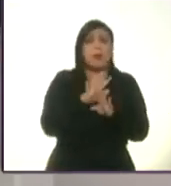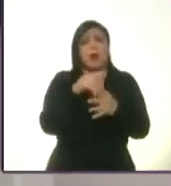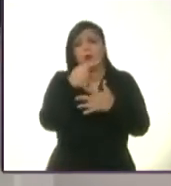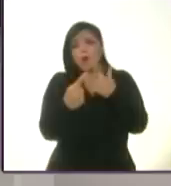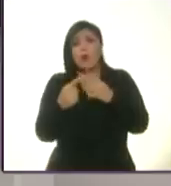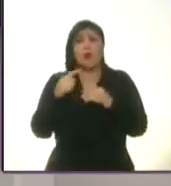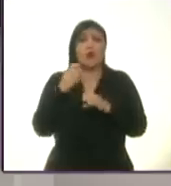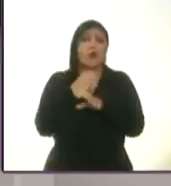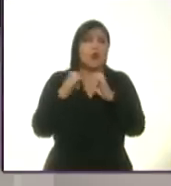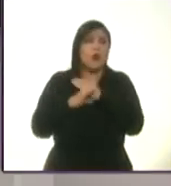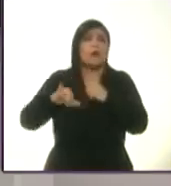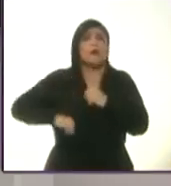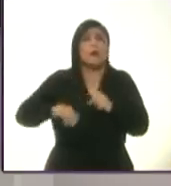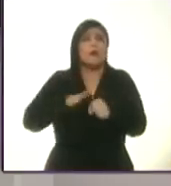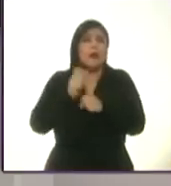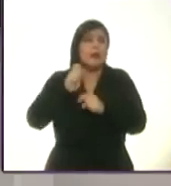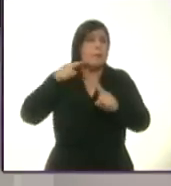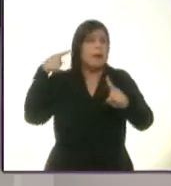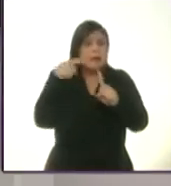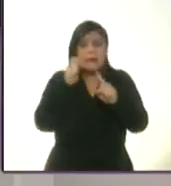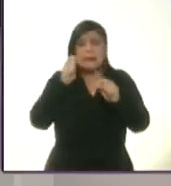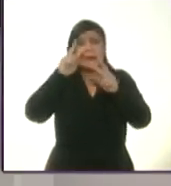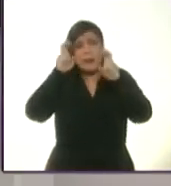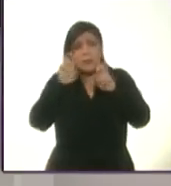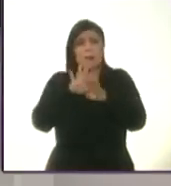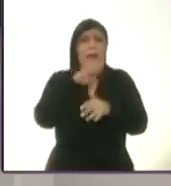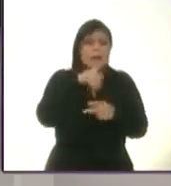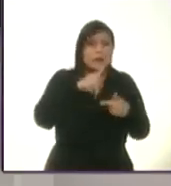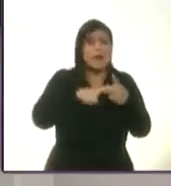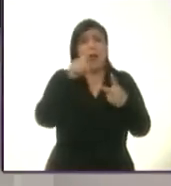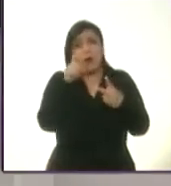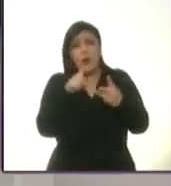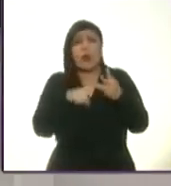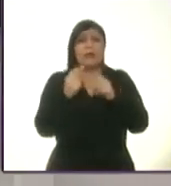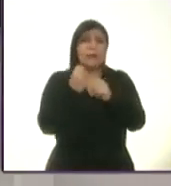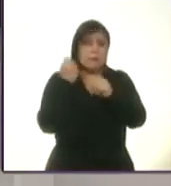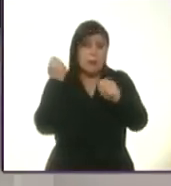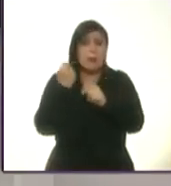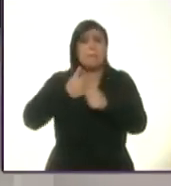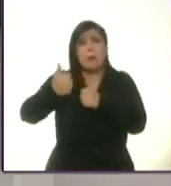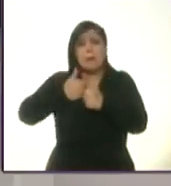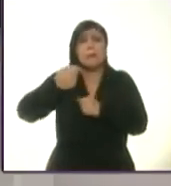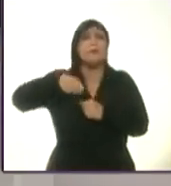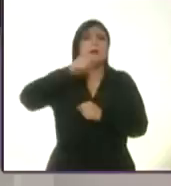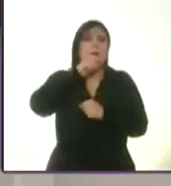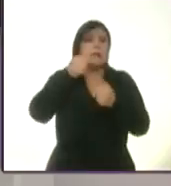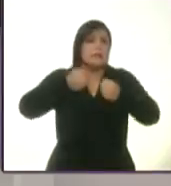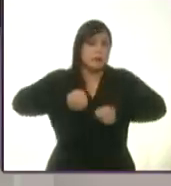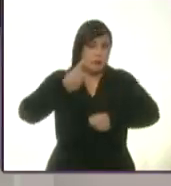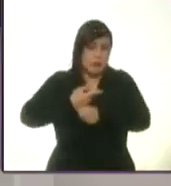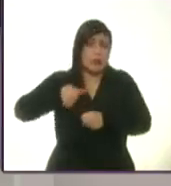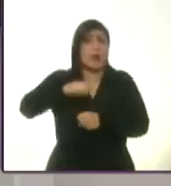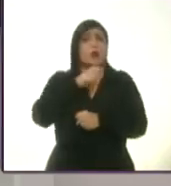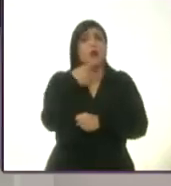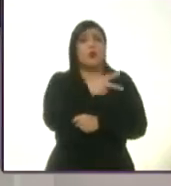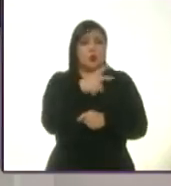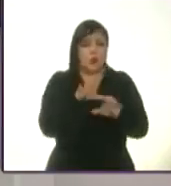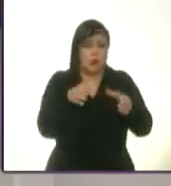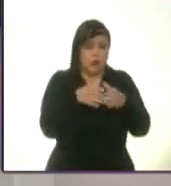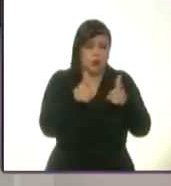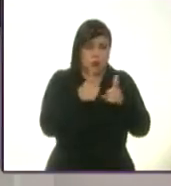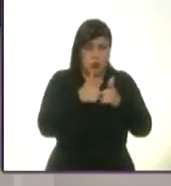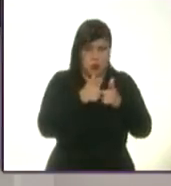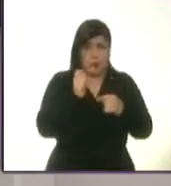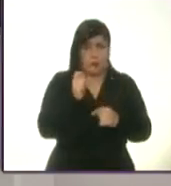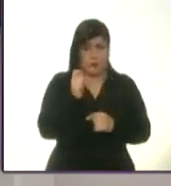temas clave como basura agua transporte público seguridad en la plataforma de su partido se habla de la importancia de